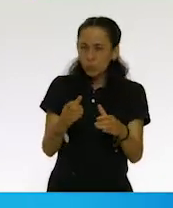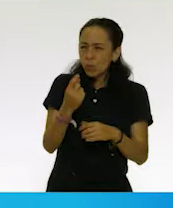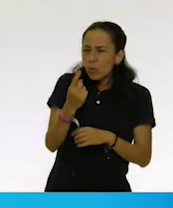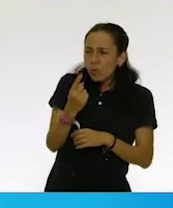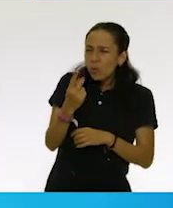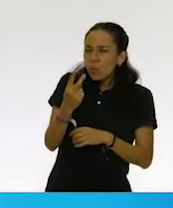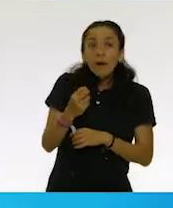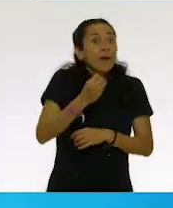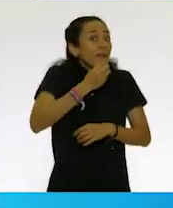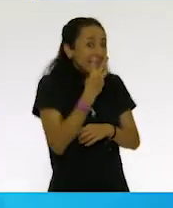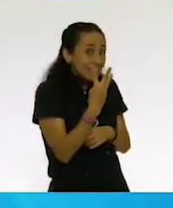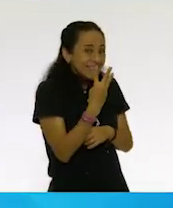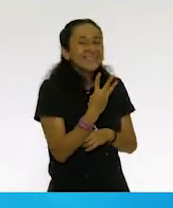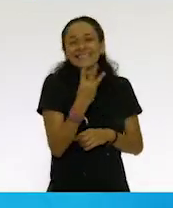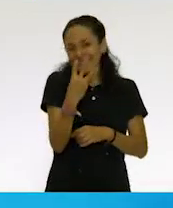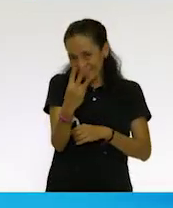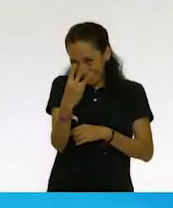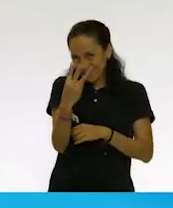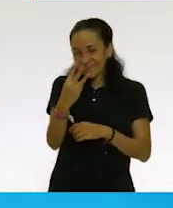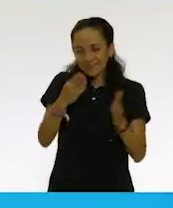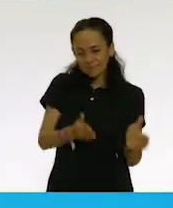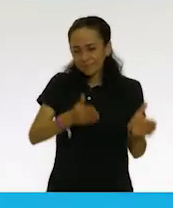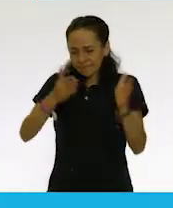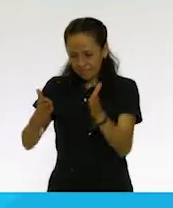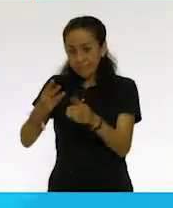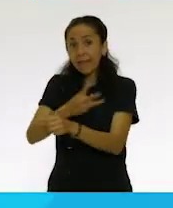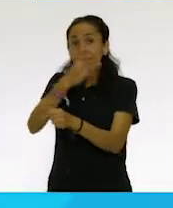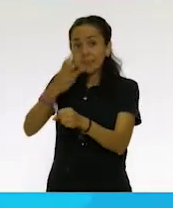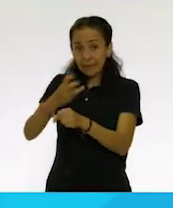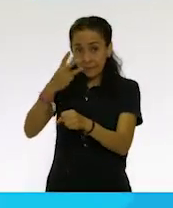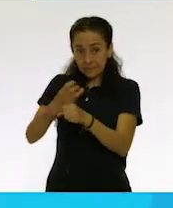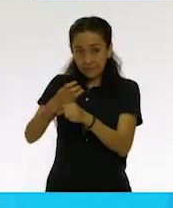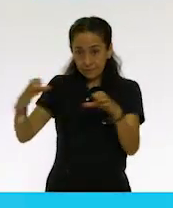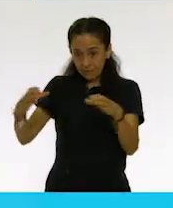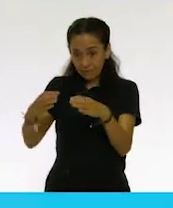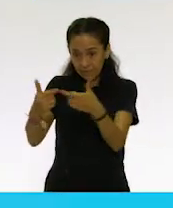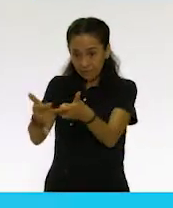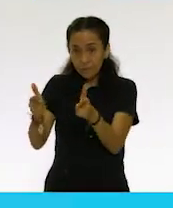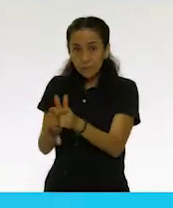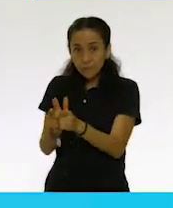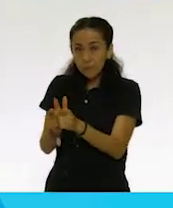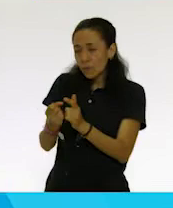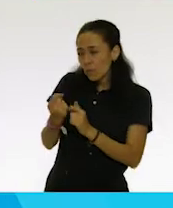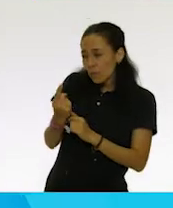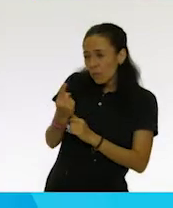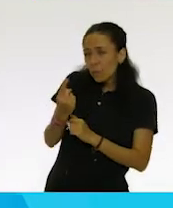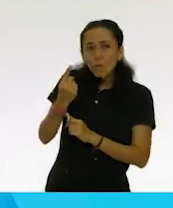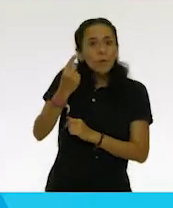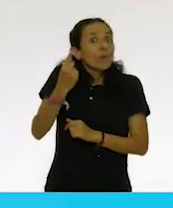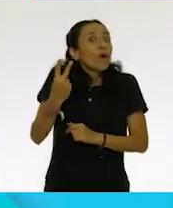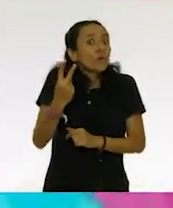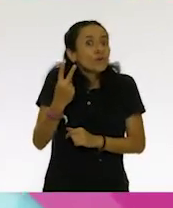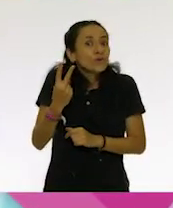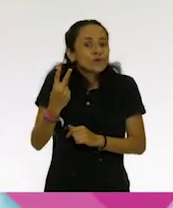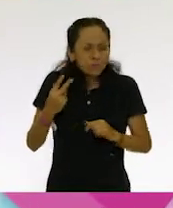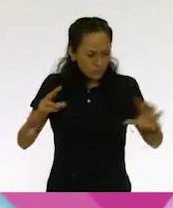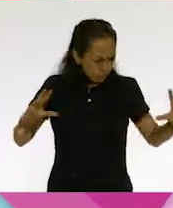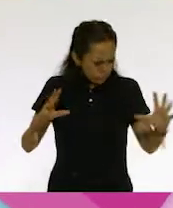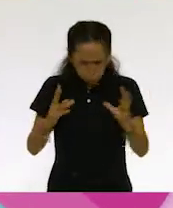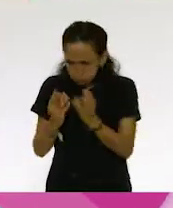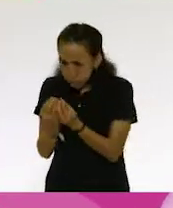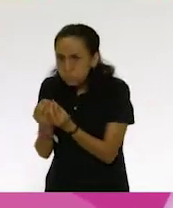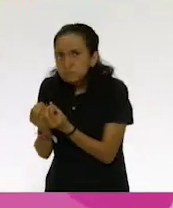1, 2, 3. 3, muy bien. Y el tercer grupo fue de... 1, 2. 2. Si las juntamos, sí nos dan